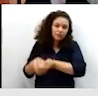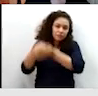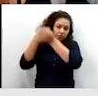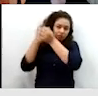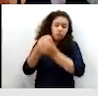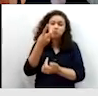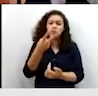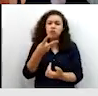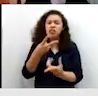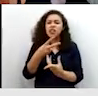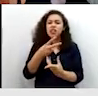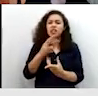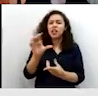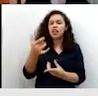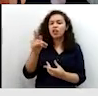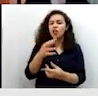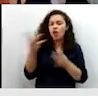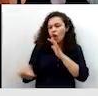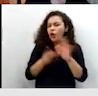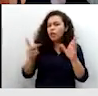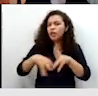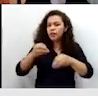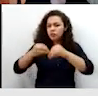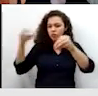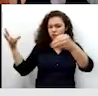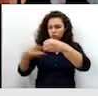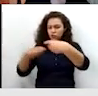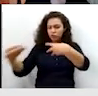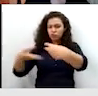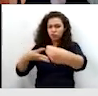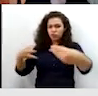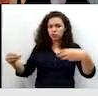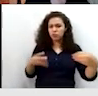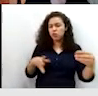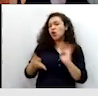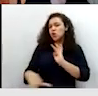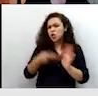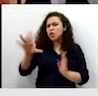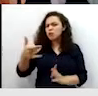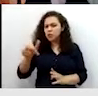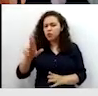se empieza a dispersar otra vez en su cisterna y se volvió a clorar.